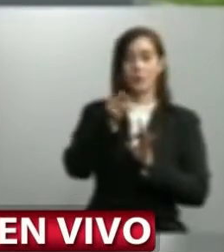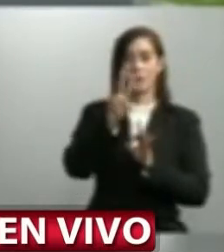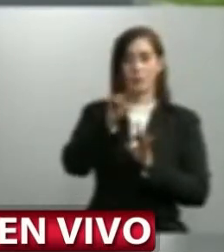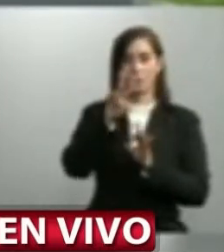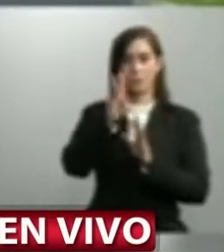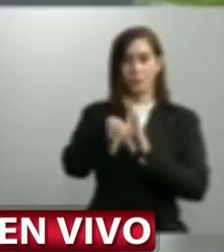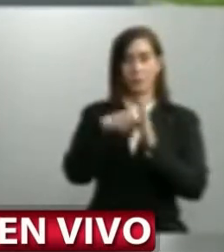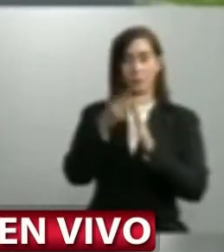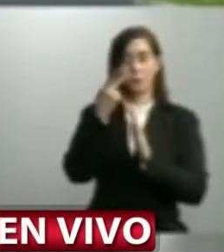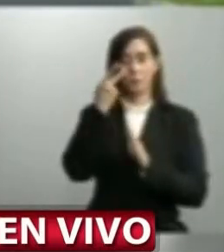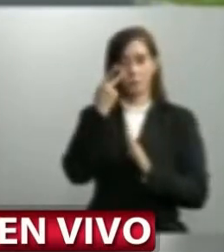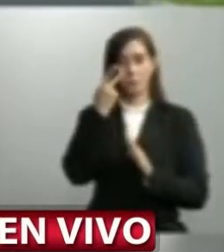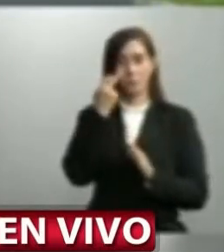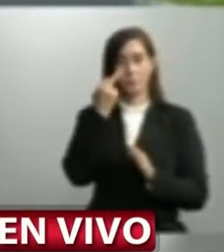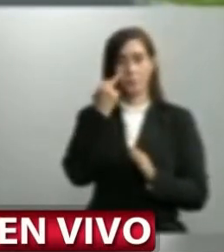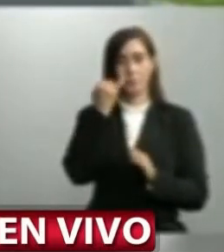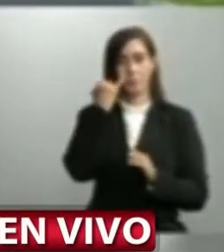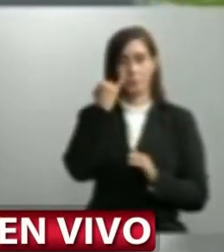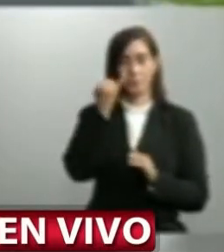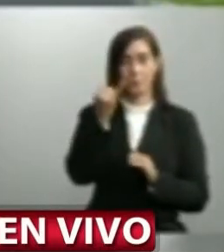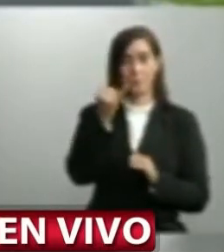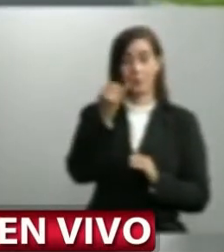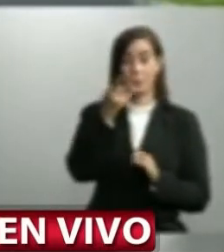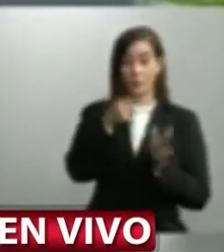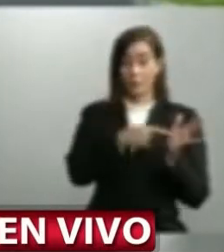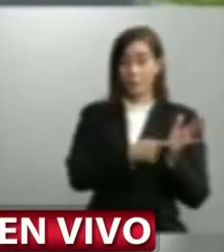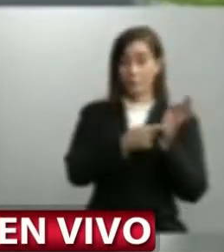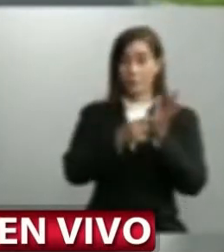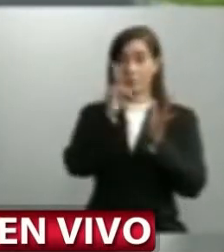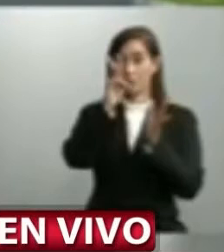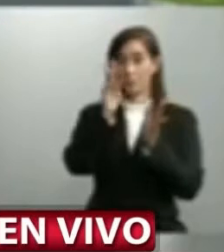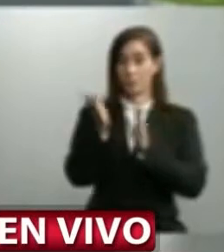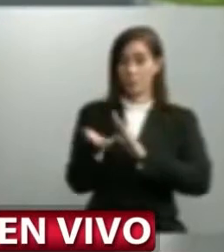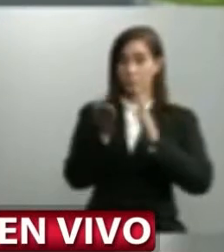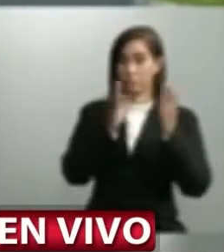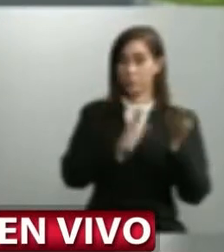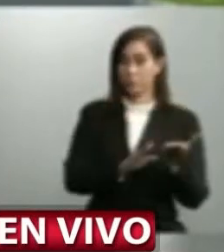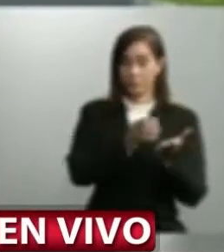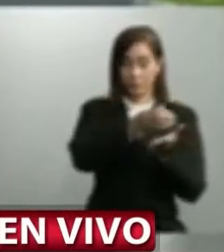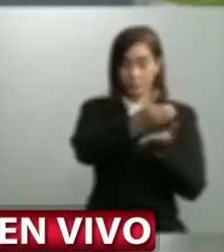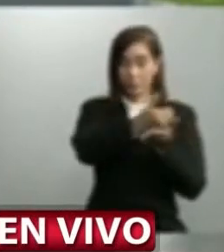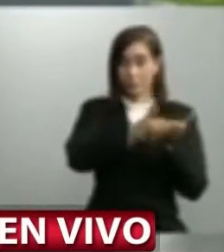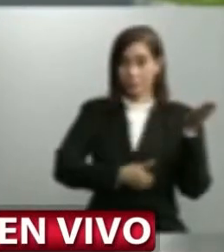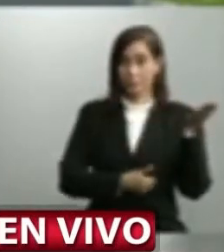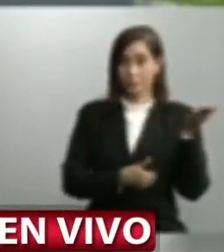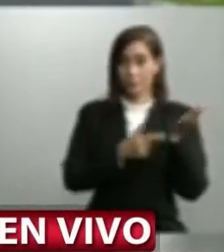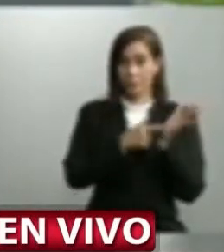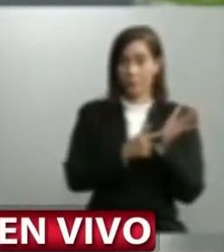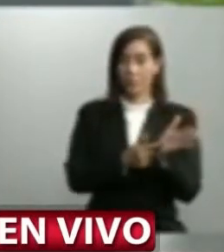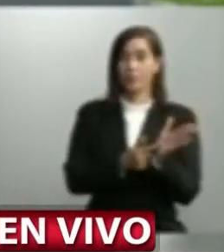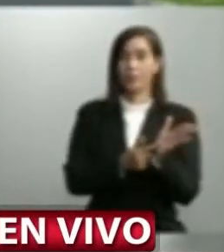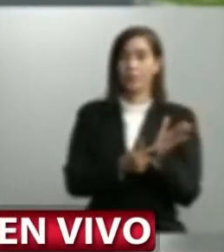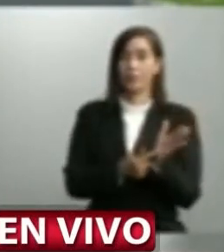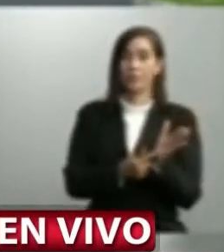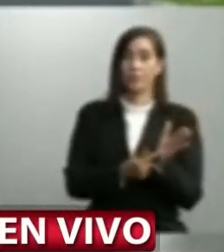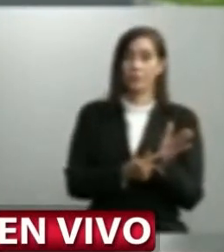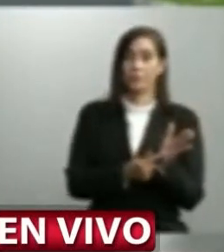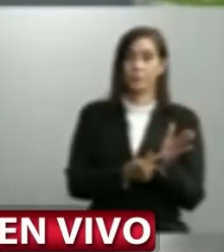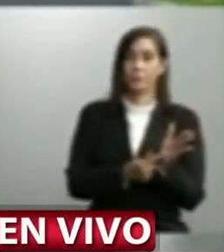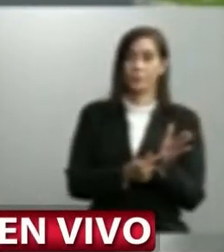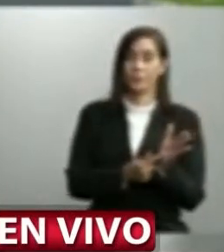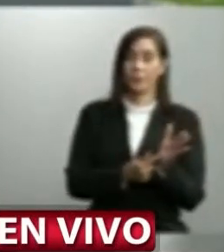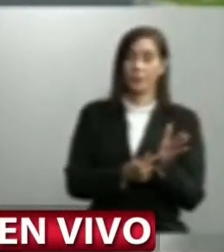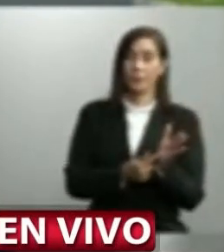manera, pues vamos a ver. Usted presenta los fallecimientos, las actas, tengo entendido, usted ha presentado ahí, y